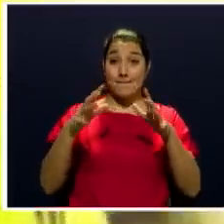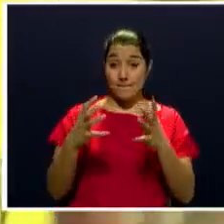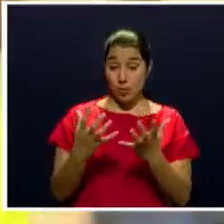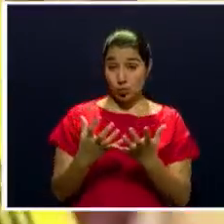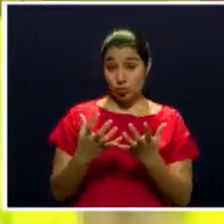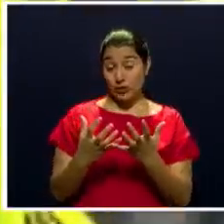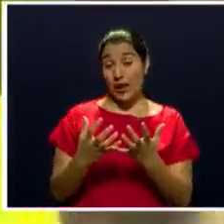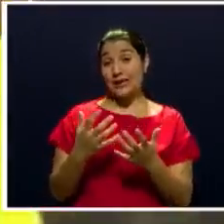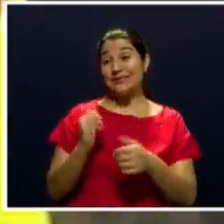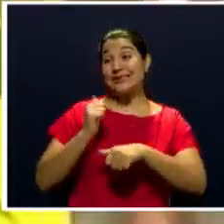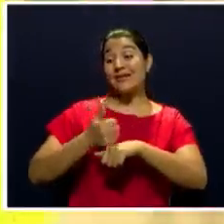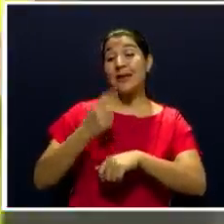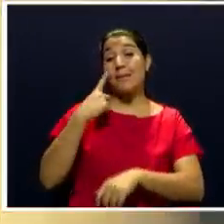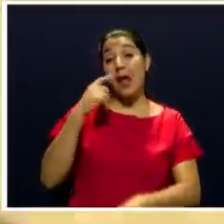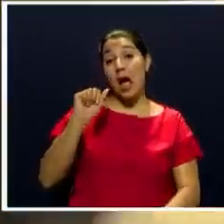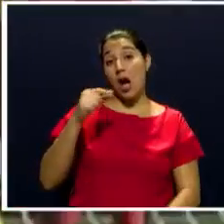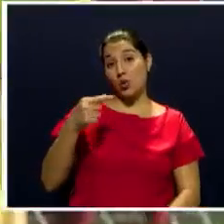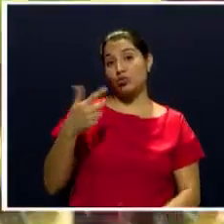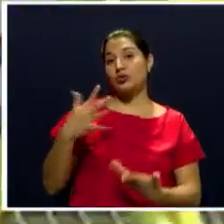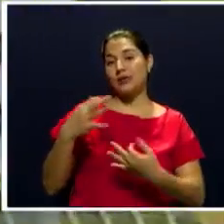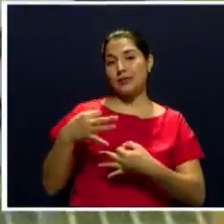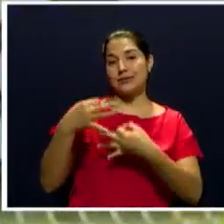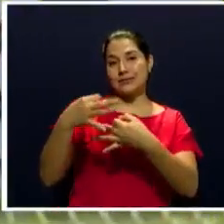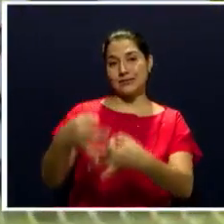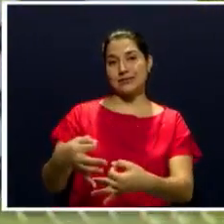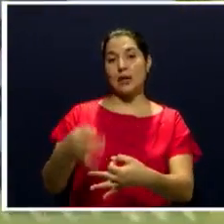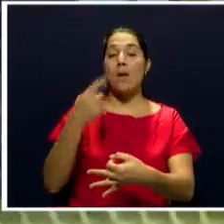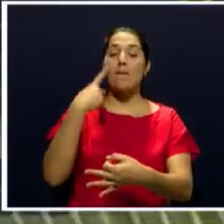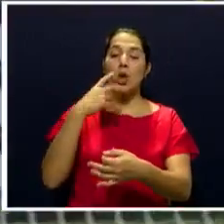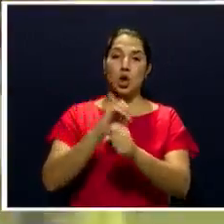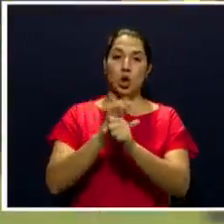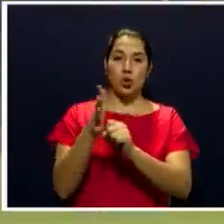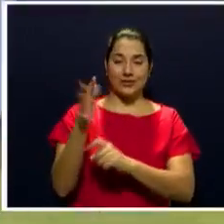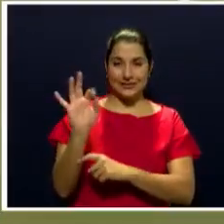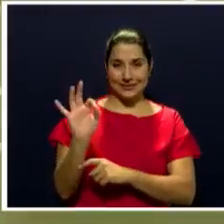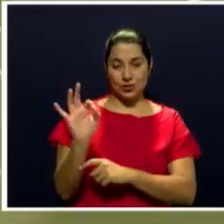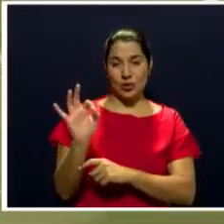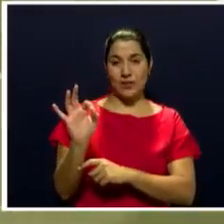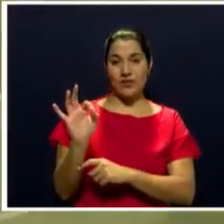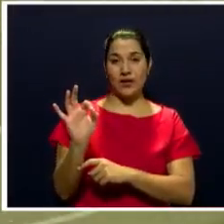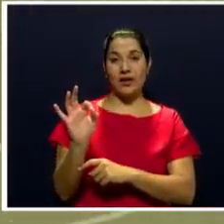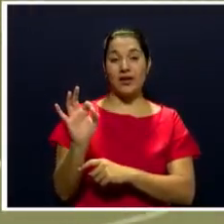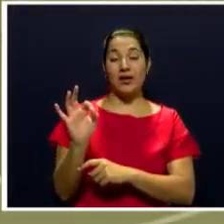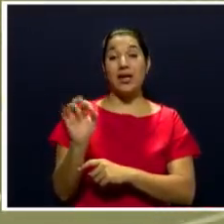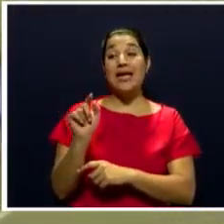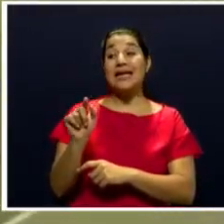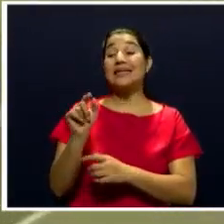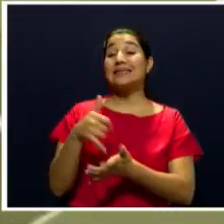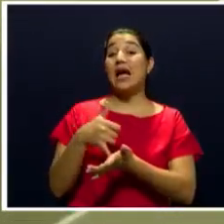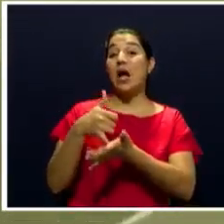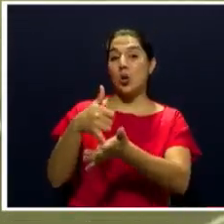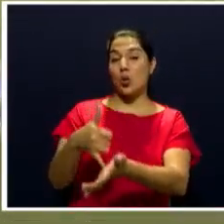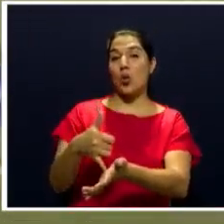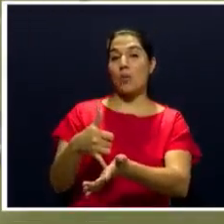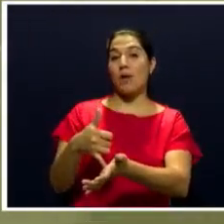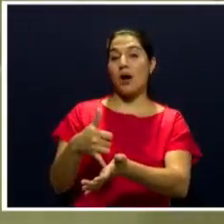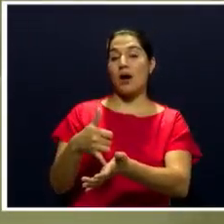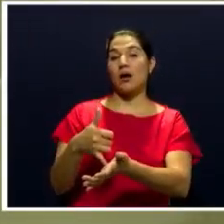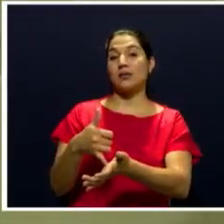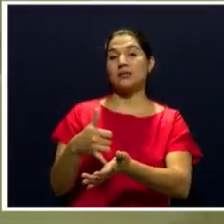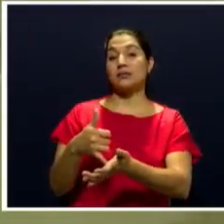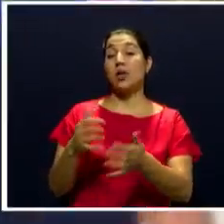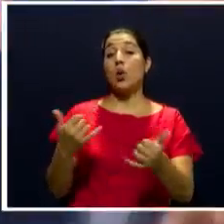disputándose en el mes de agosto, fue reprogramada por causa del COVID-19 en una copa que estaría siendo